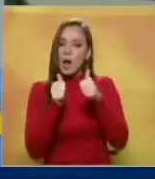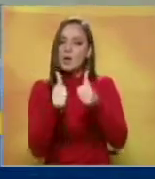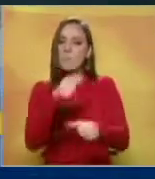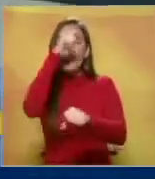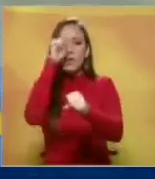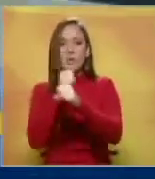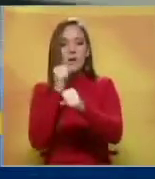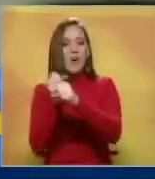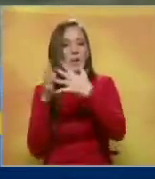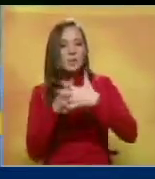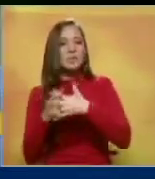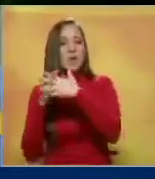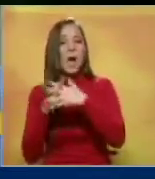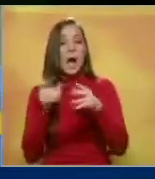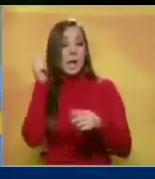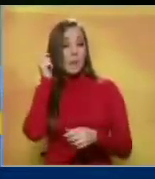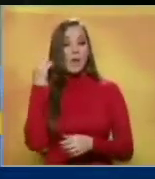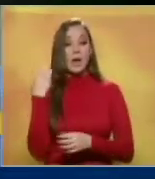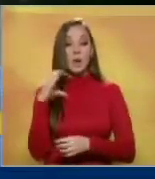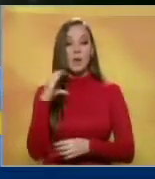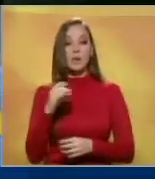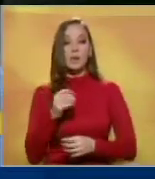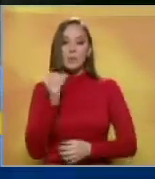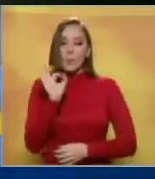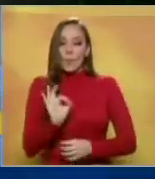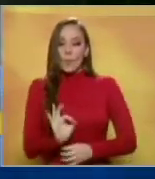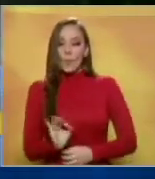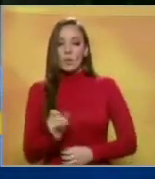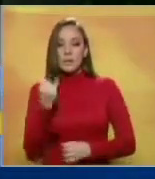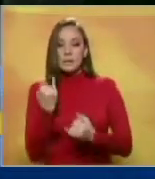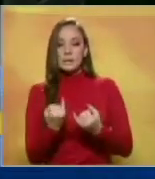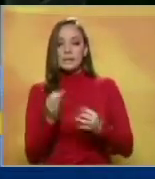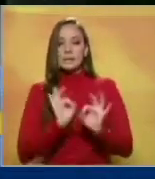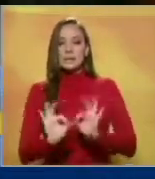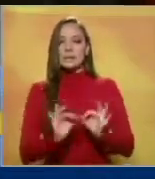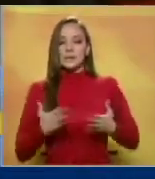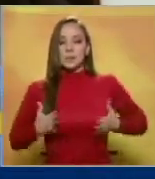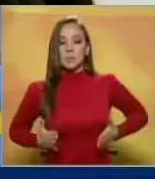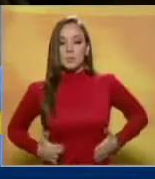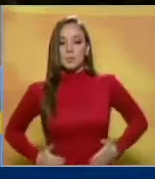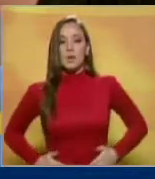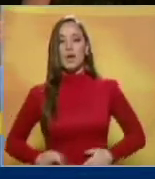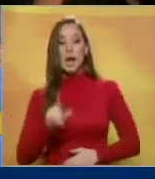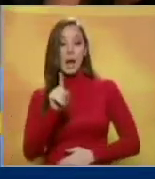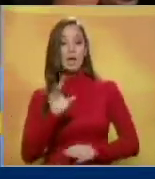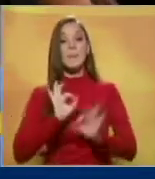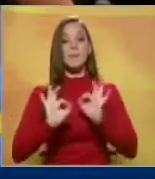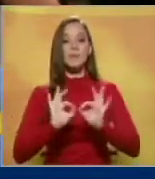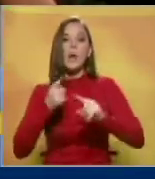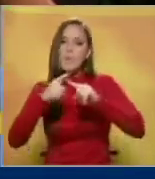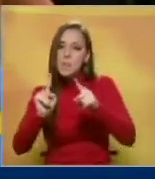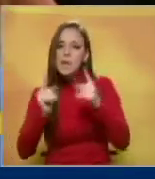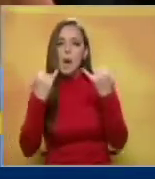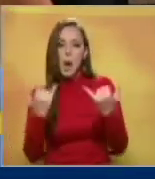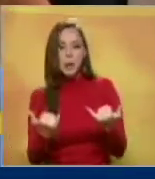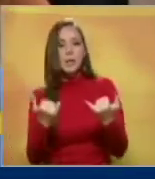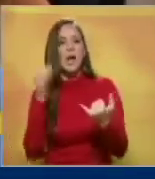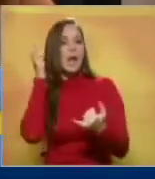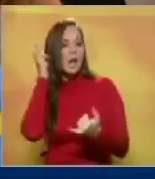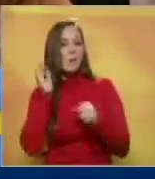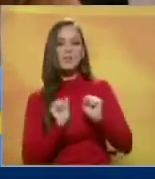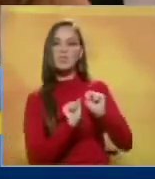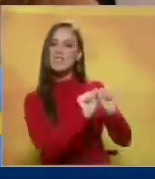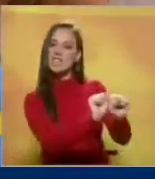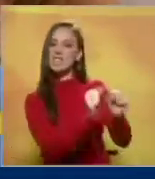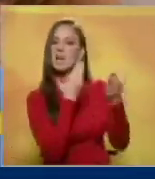eeuu la colombiana hacía dieta para poder encajar en ciertos vestidos y personajes sin embargo hoy en día vergara rechaza